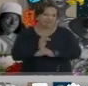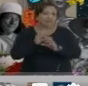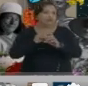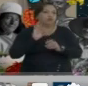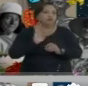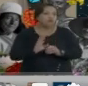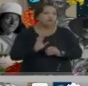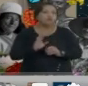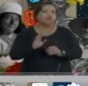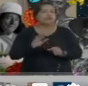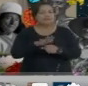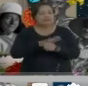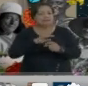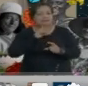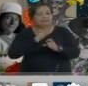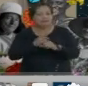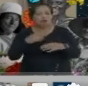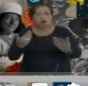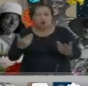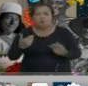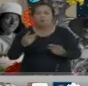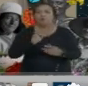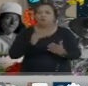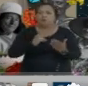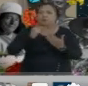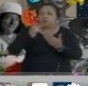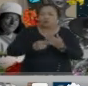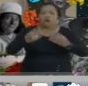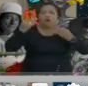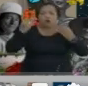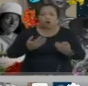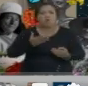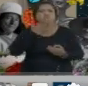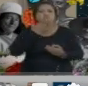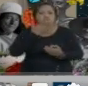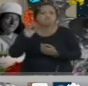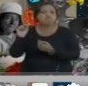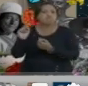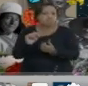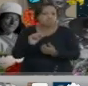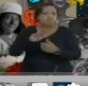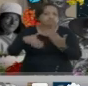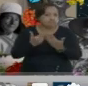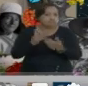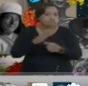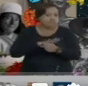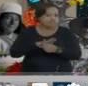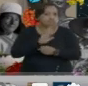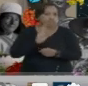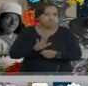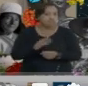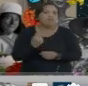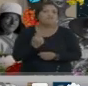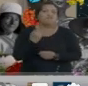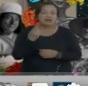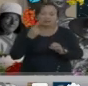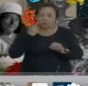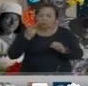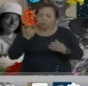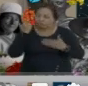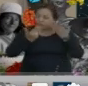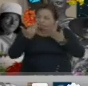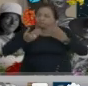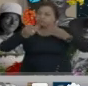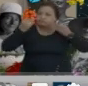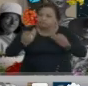encontrar proyectos realmente banca en este tipo de de cuestiones no no se ha hecho el ejercicio suficiente de no dar